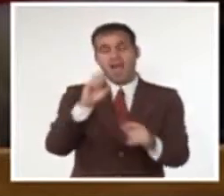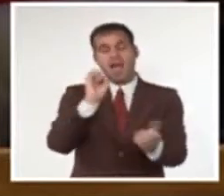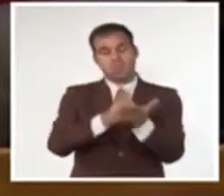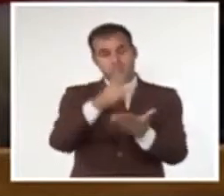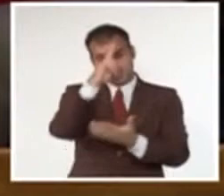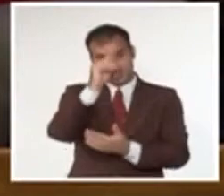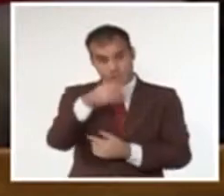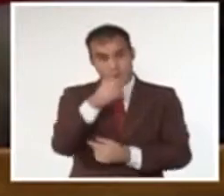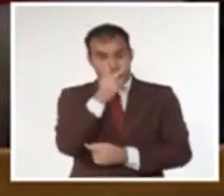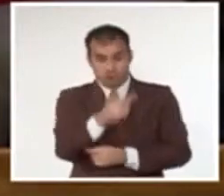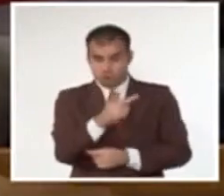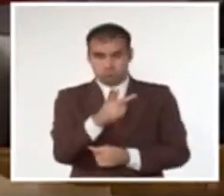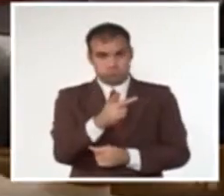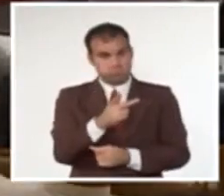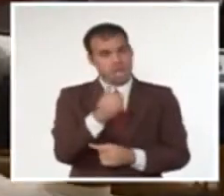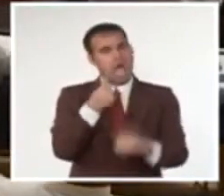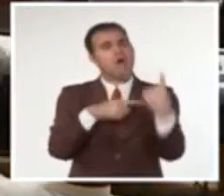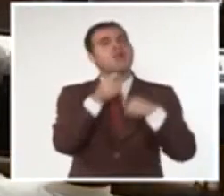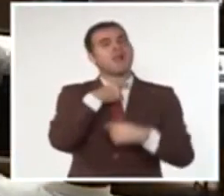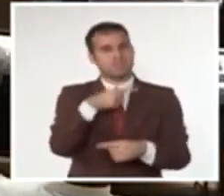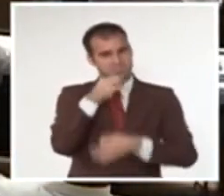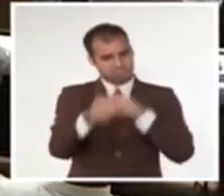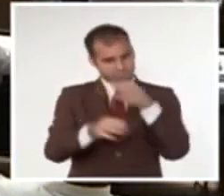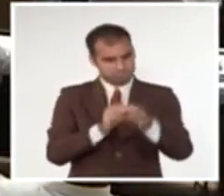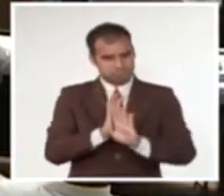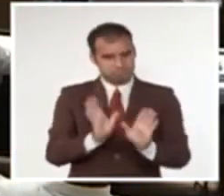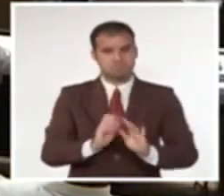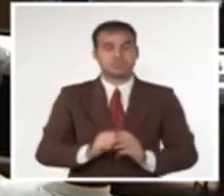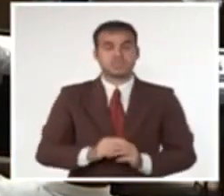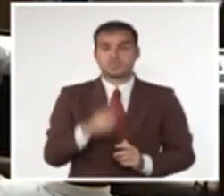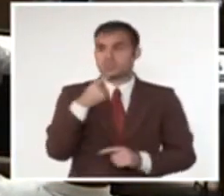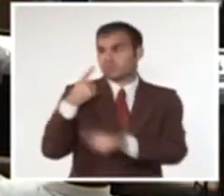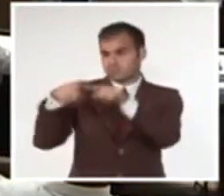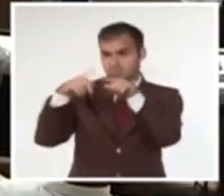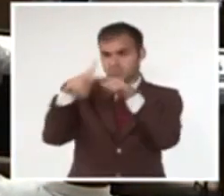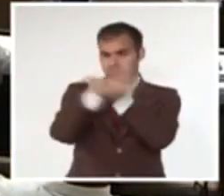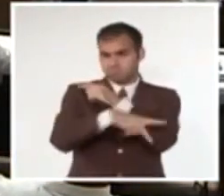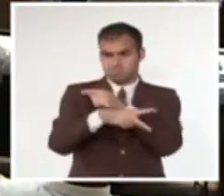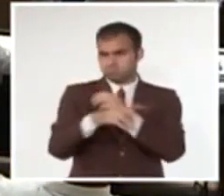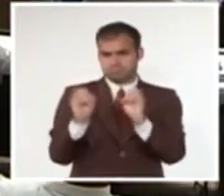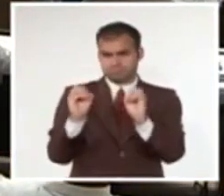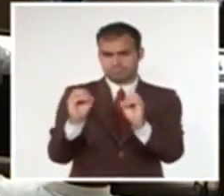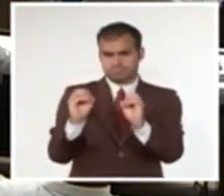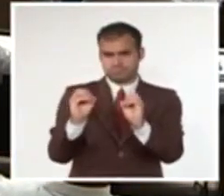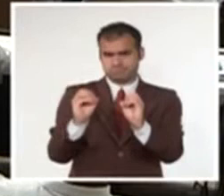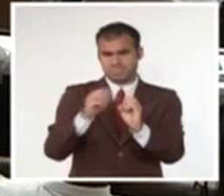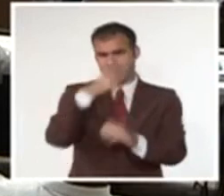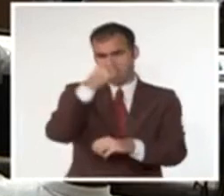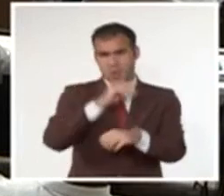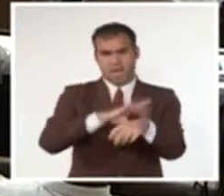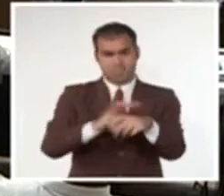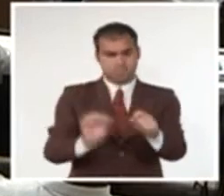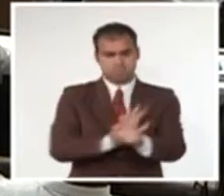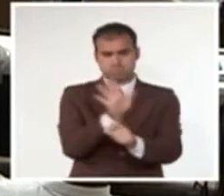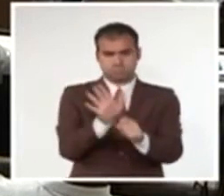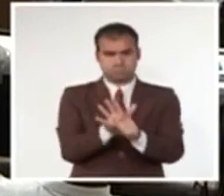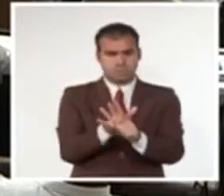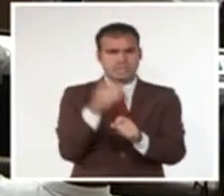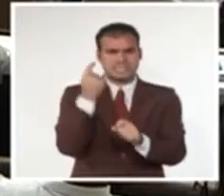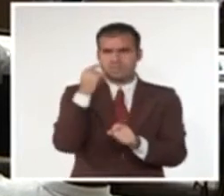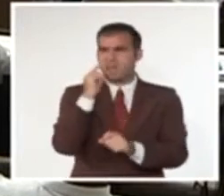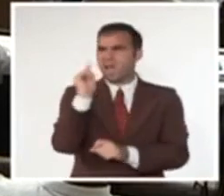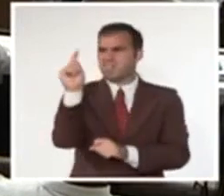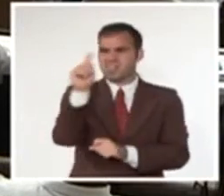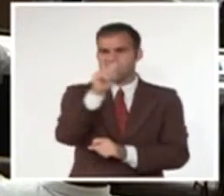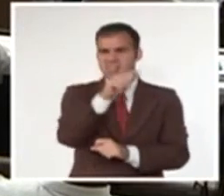mencionar algunos ejemplos. Algo que no sucede en otras partes del mundo tras el paso de la COVID-19, donde se aplican